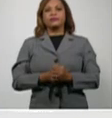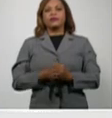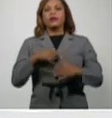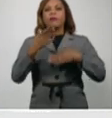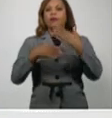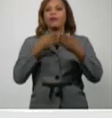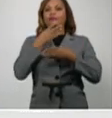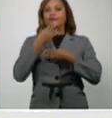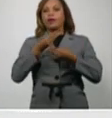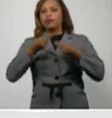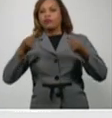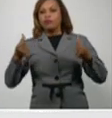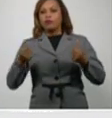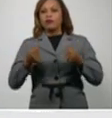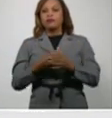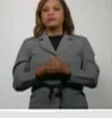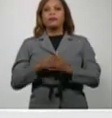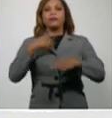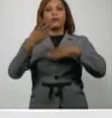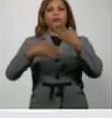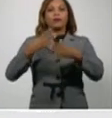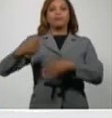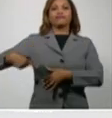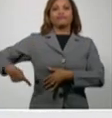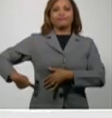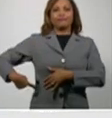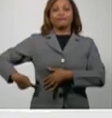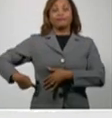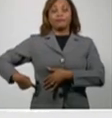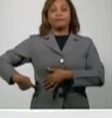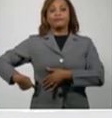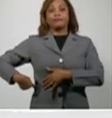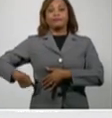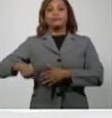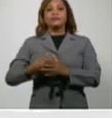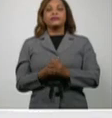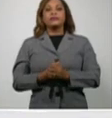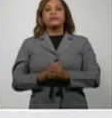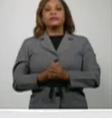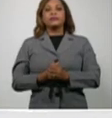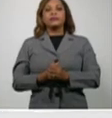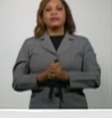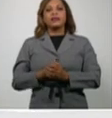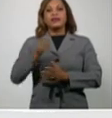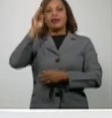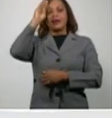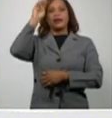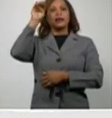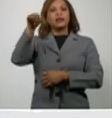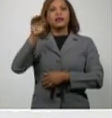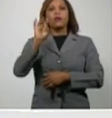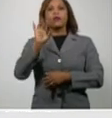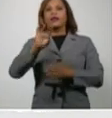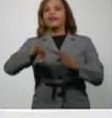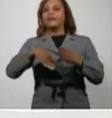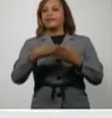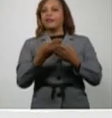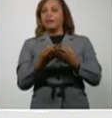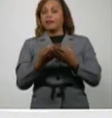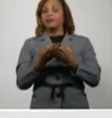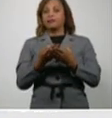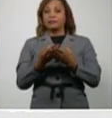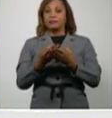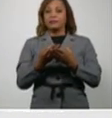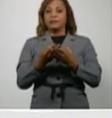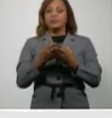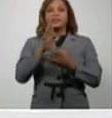y enfermedad renal crónica, que permaneció ingresado durante 15 días, 5